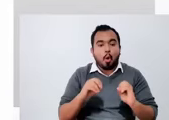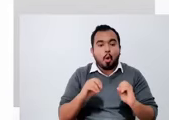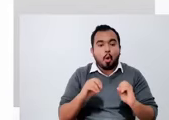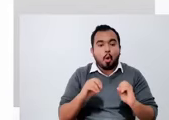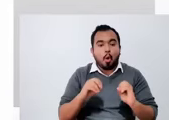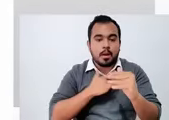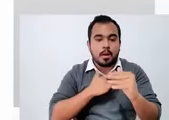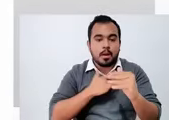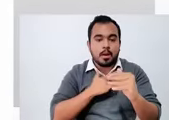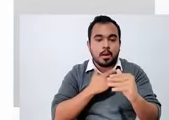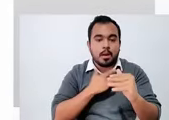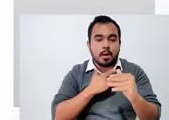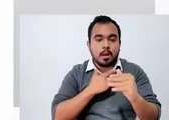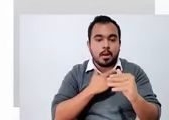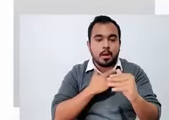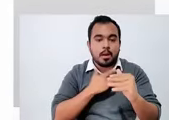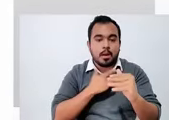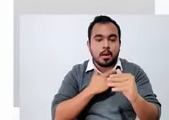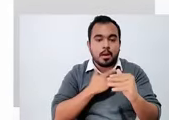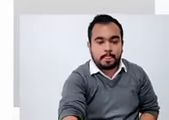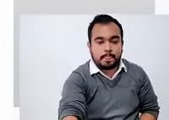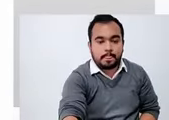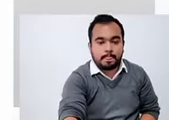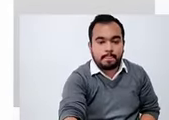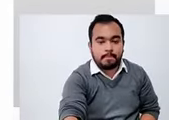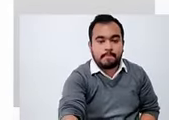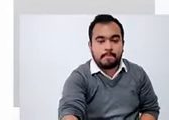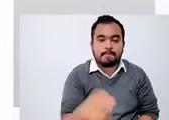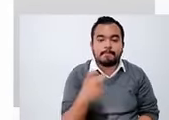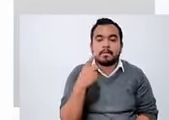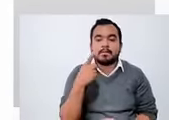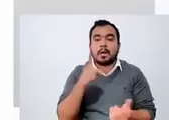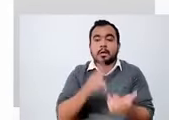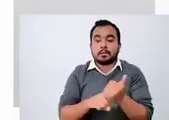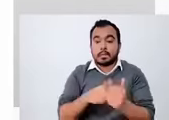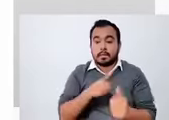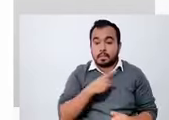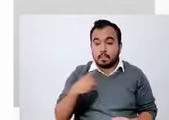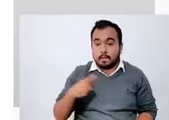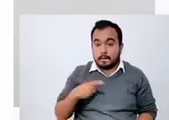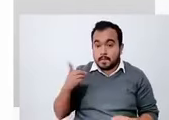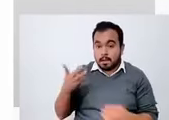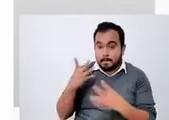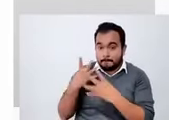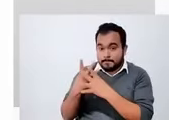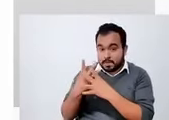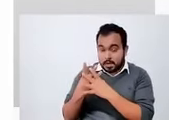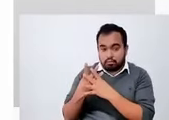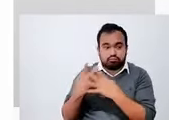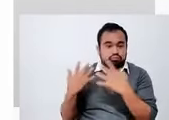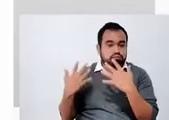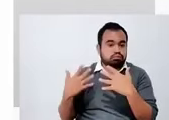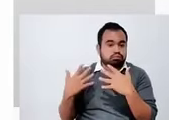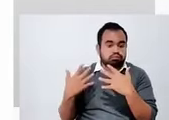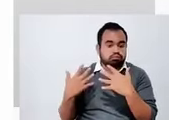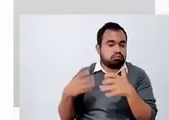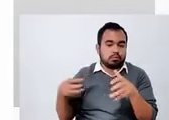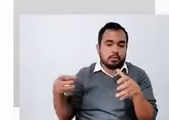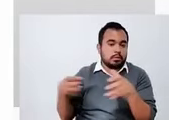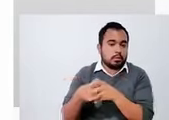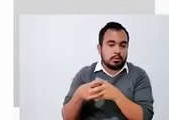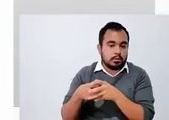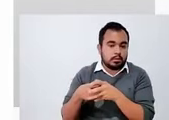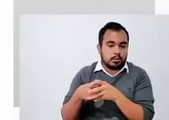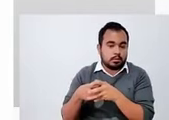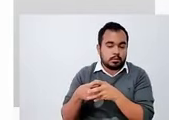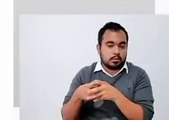que se podría afirmar que el derecho penal está en casi bancarrota justificativa. ¿Por qué? Porque se vincula con un criterio,